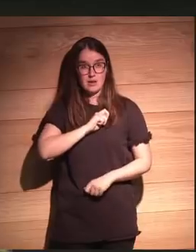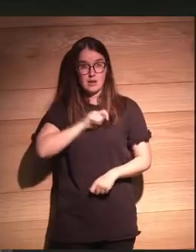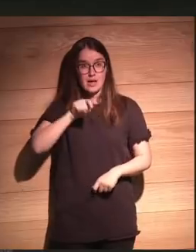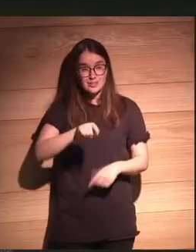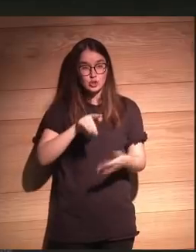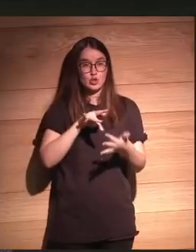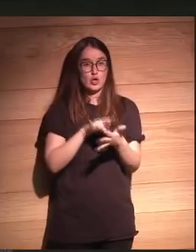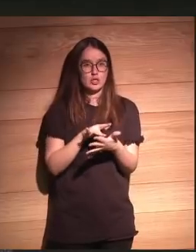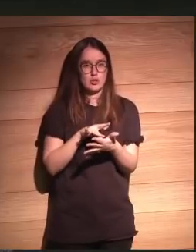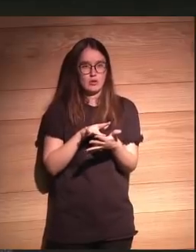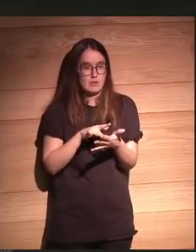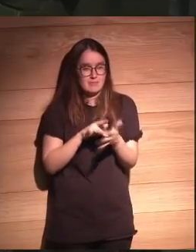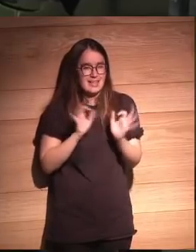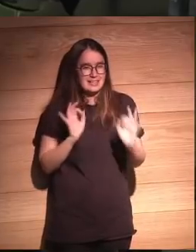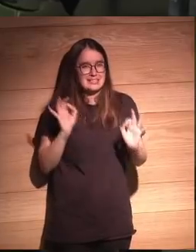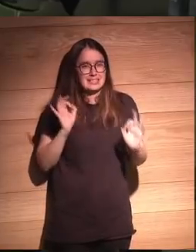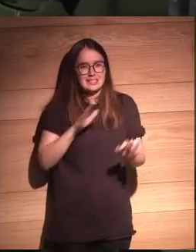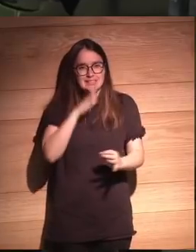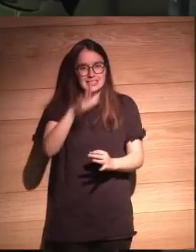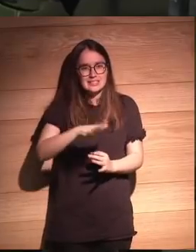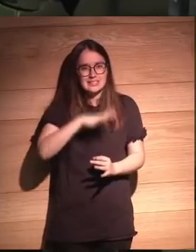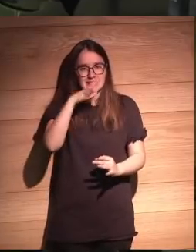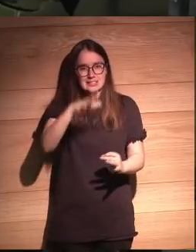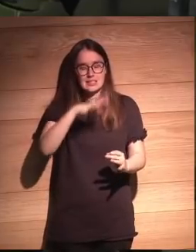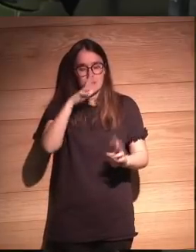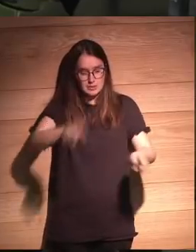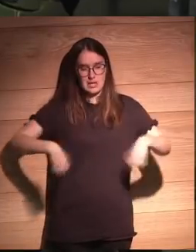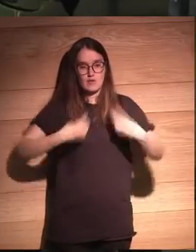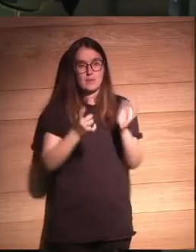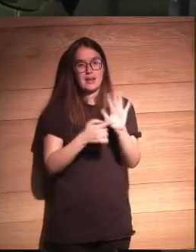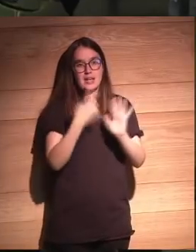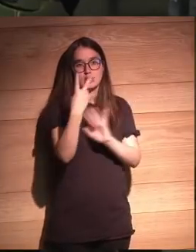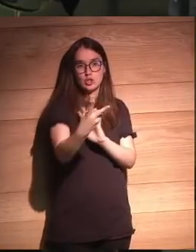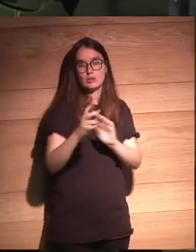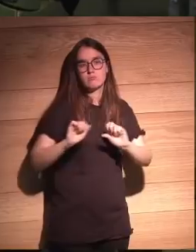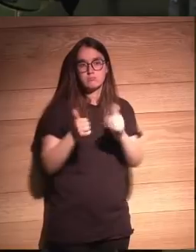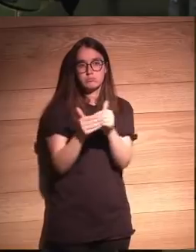esto es lo que ha sido de manual y que es increíble. Es decir, se reforman ambas leyes,